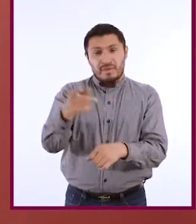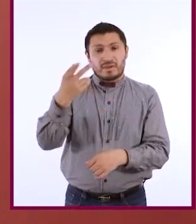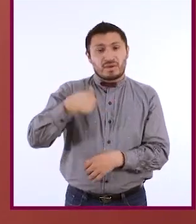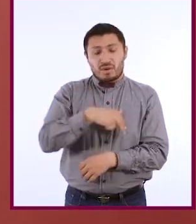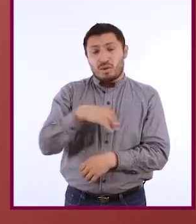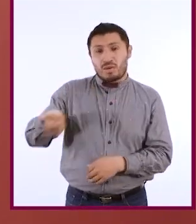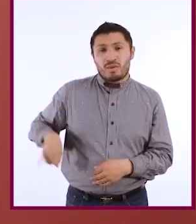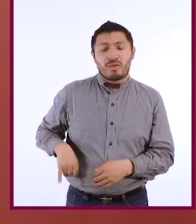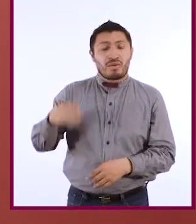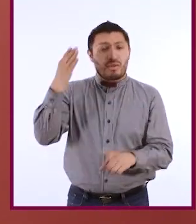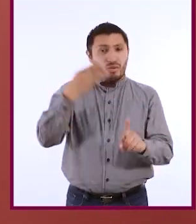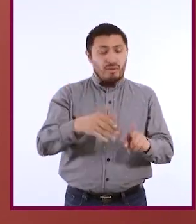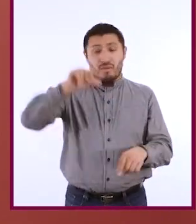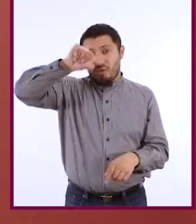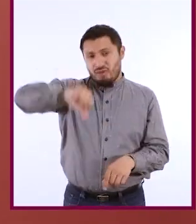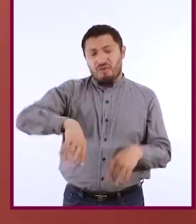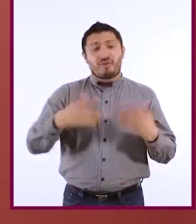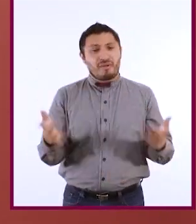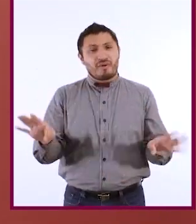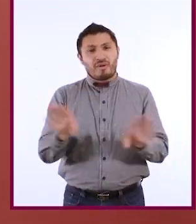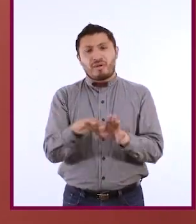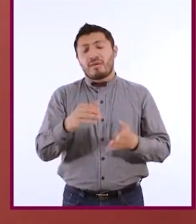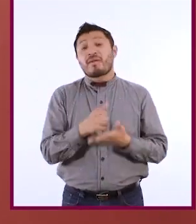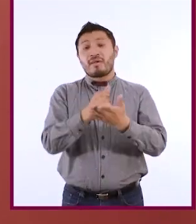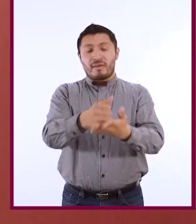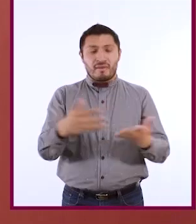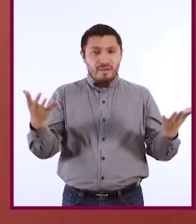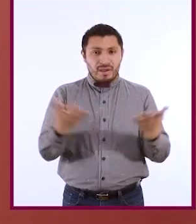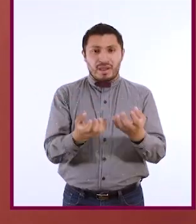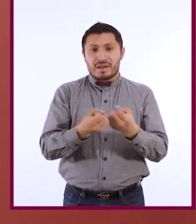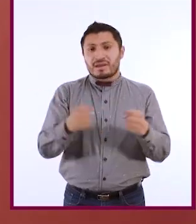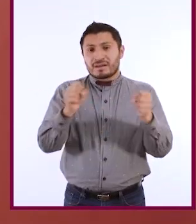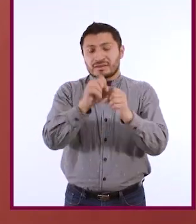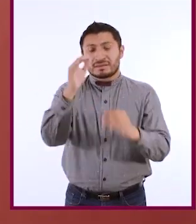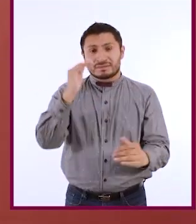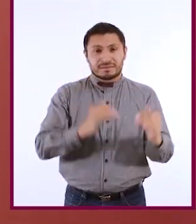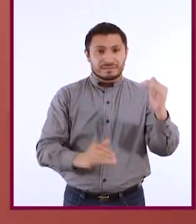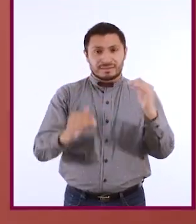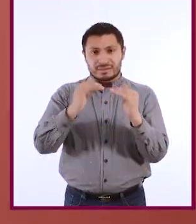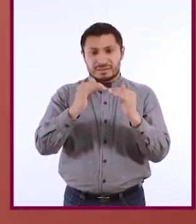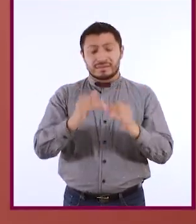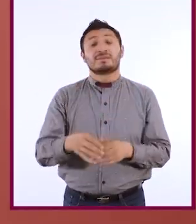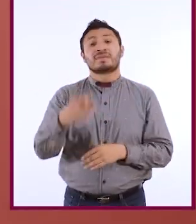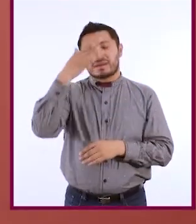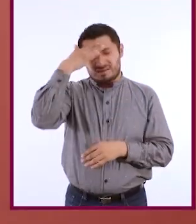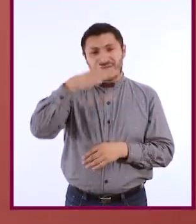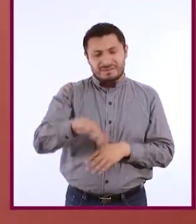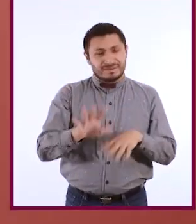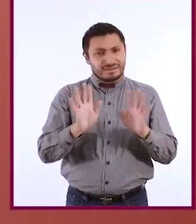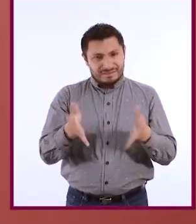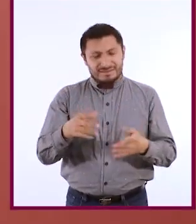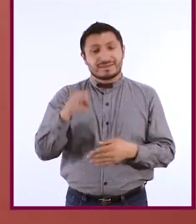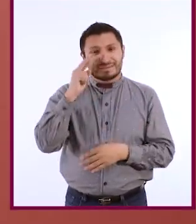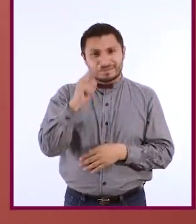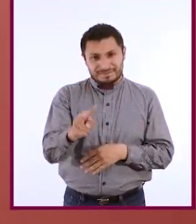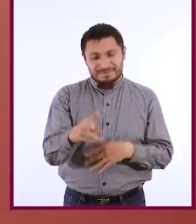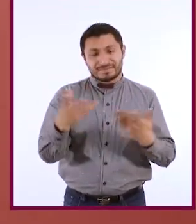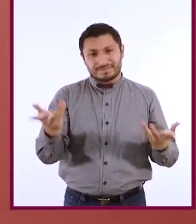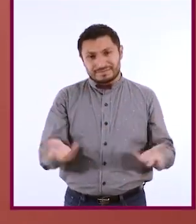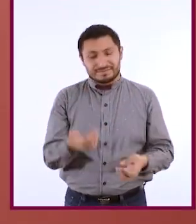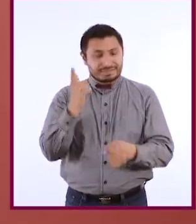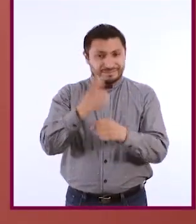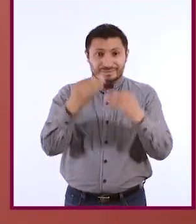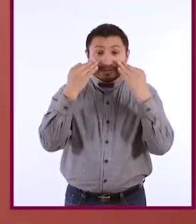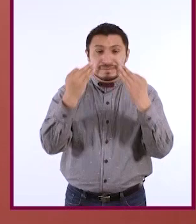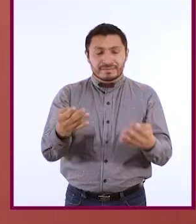interesa averiguar en este programa es cómo contribuir para lograr una sociedad de iguales. Ya sabemos, lo hemos visto. La historia